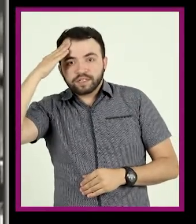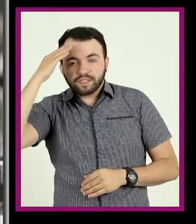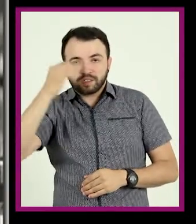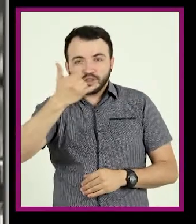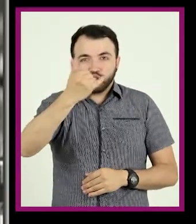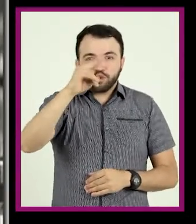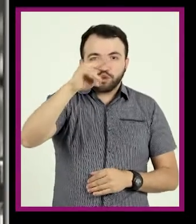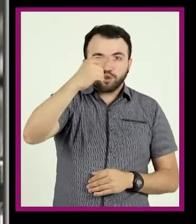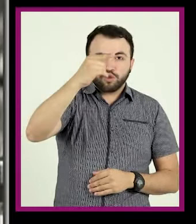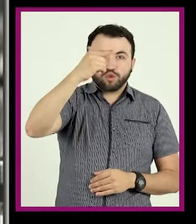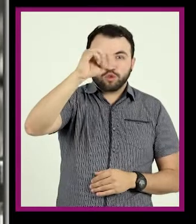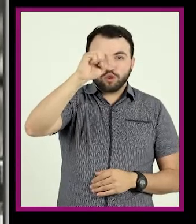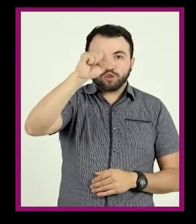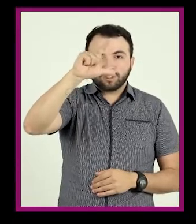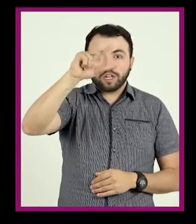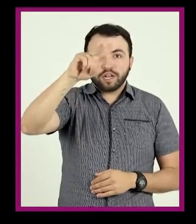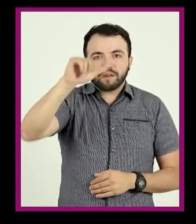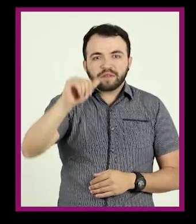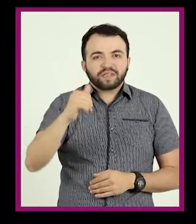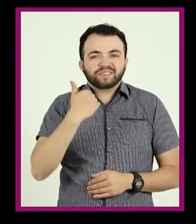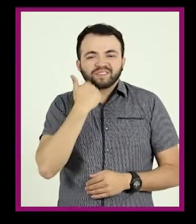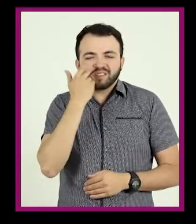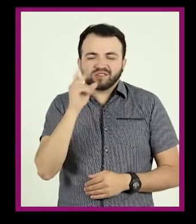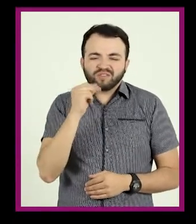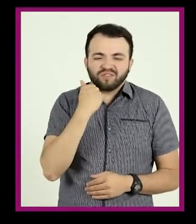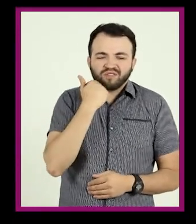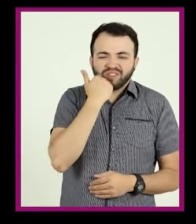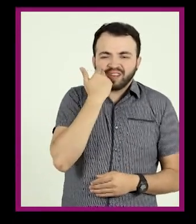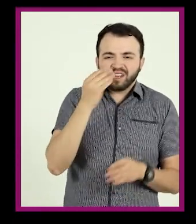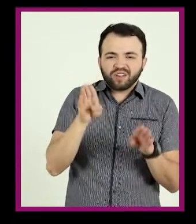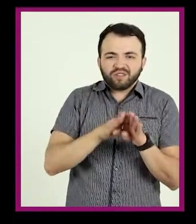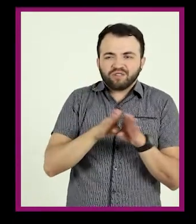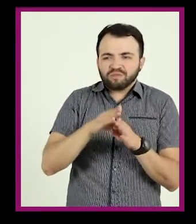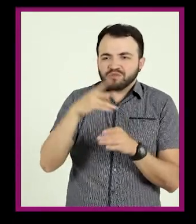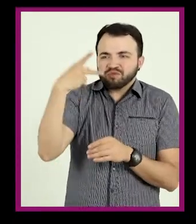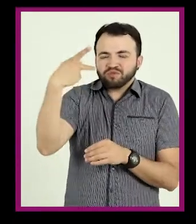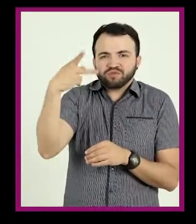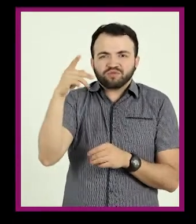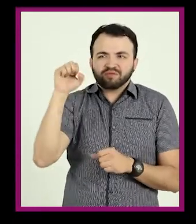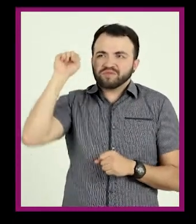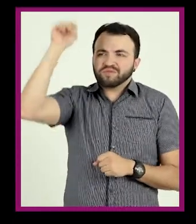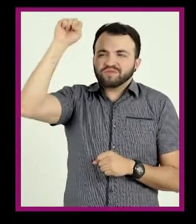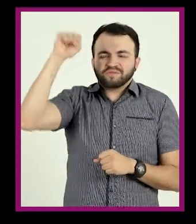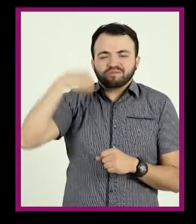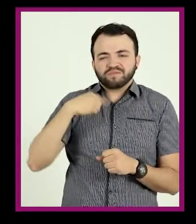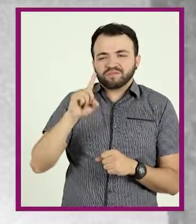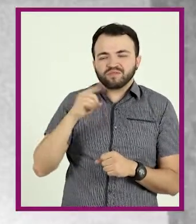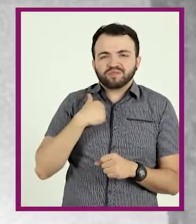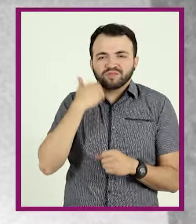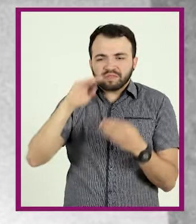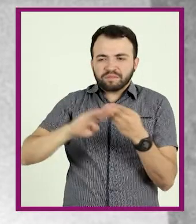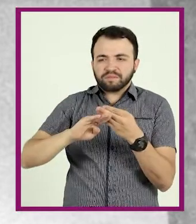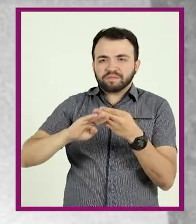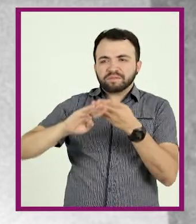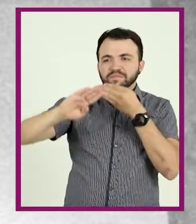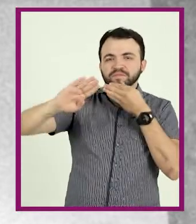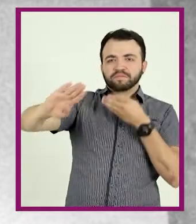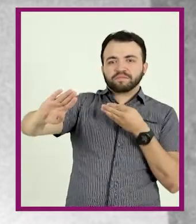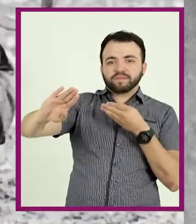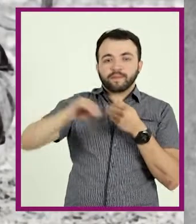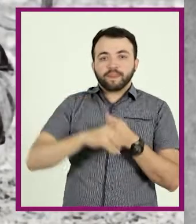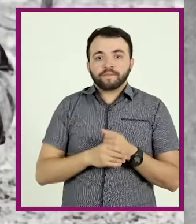Yugoslavia, Tito, se negaba a convertir su país en un satélite más de la Unión Soviética y se alejó de